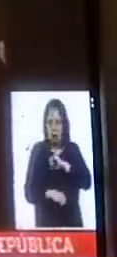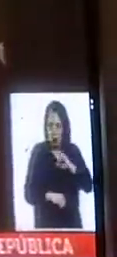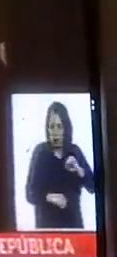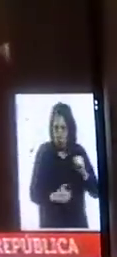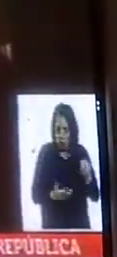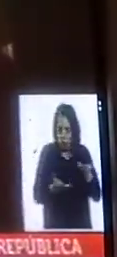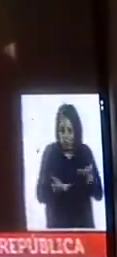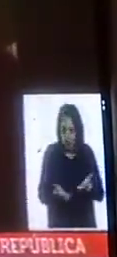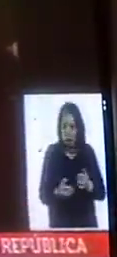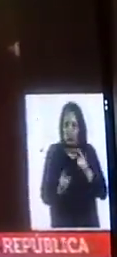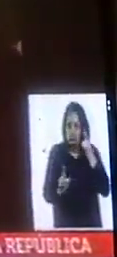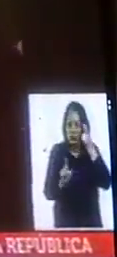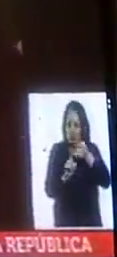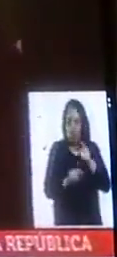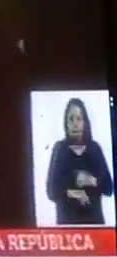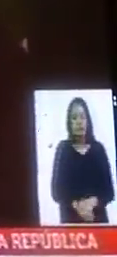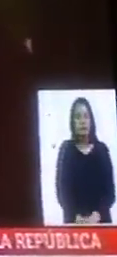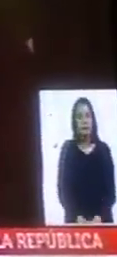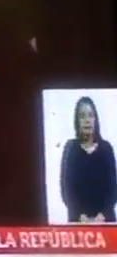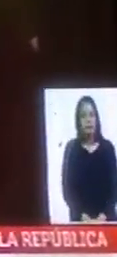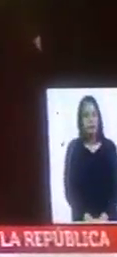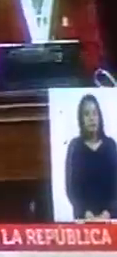de este propósito